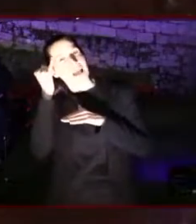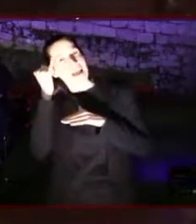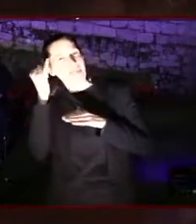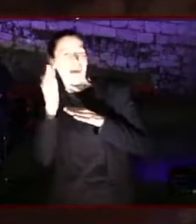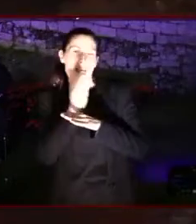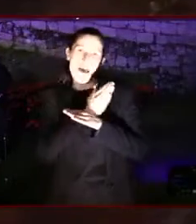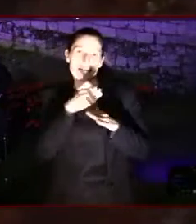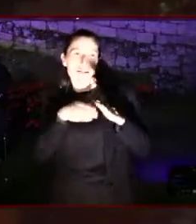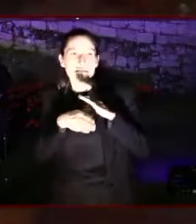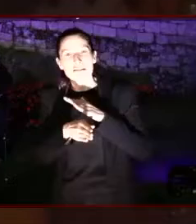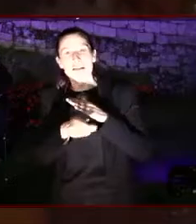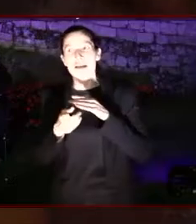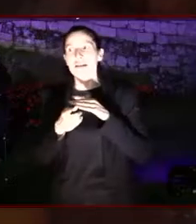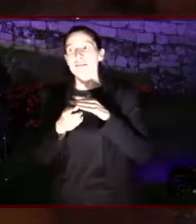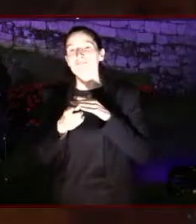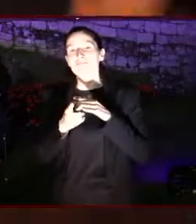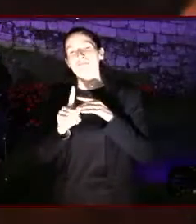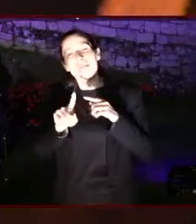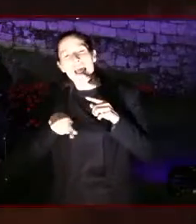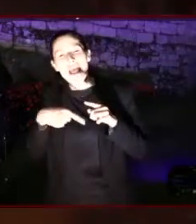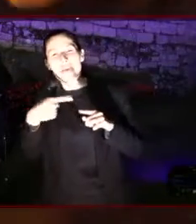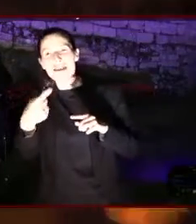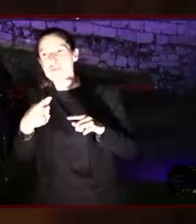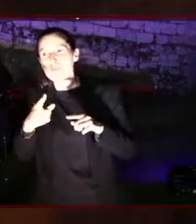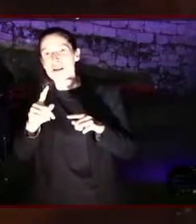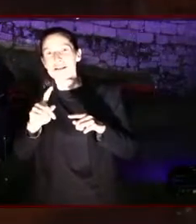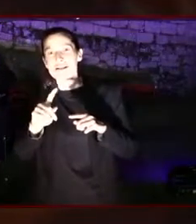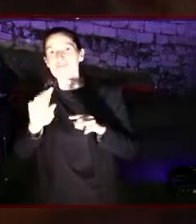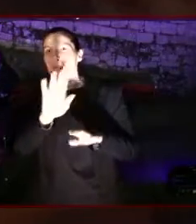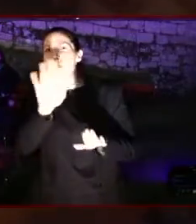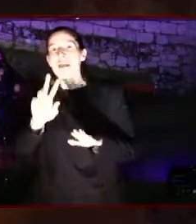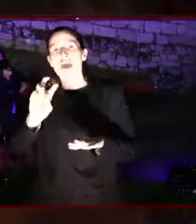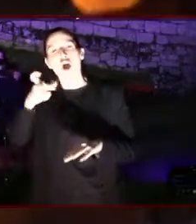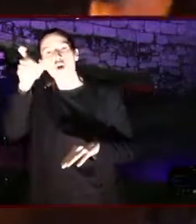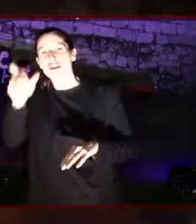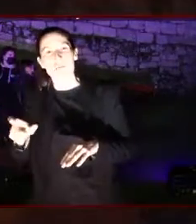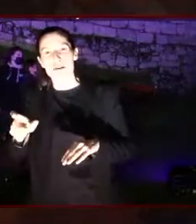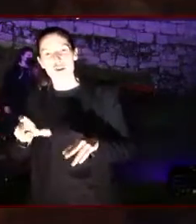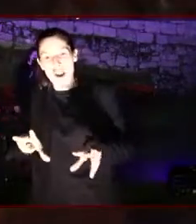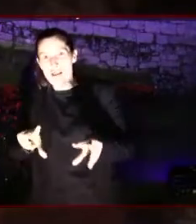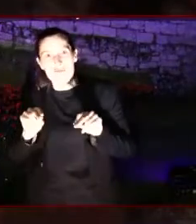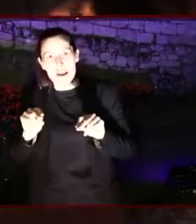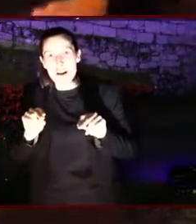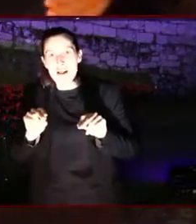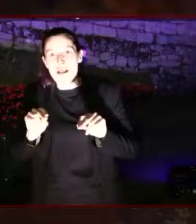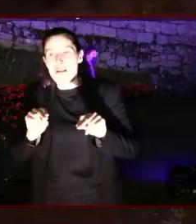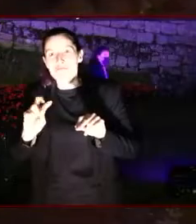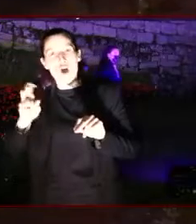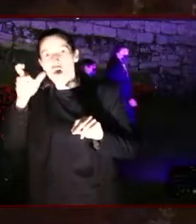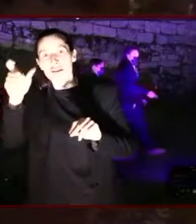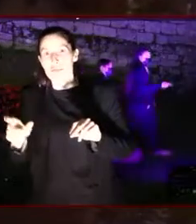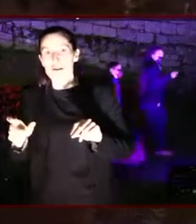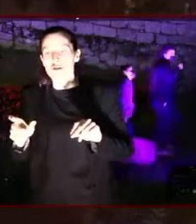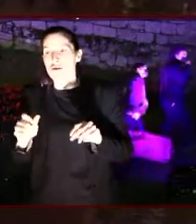Y bueno, salí siendo otra persona, básicamente. Quiero decir, cambié muchísimo incluso, no solo a